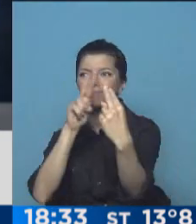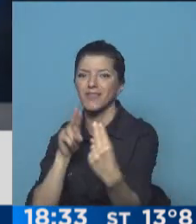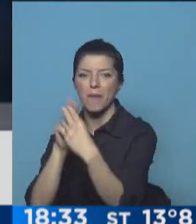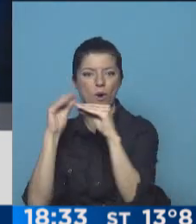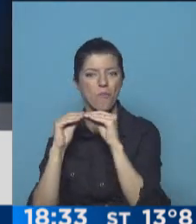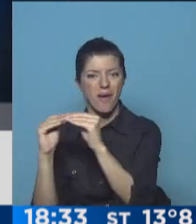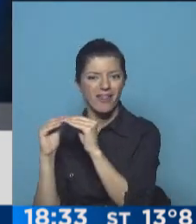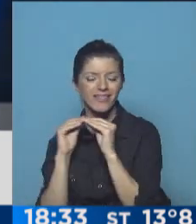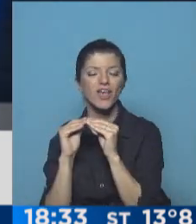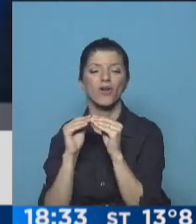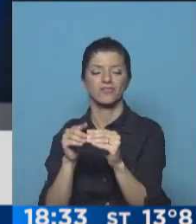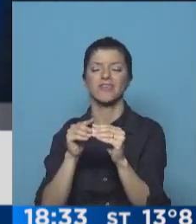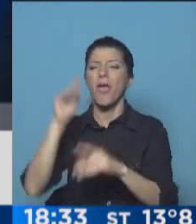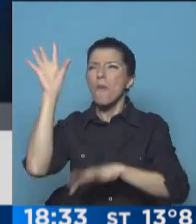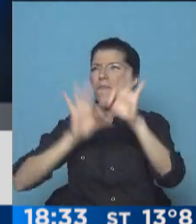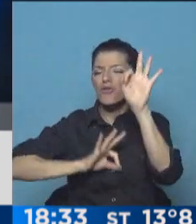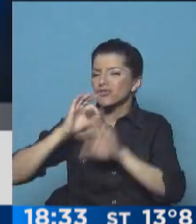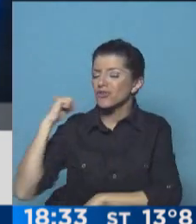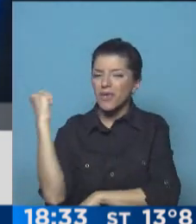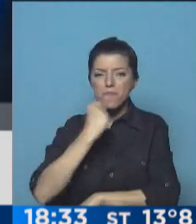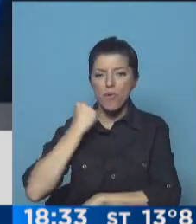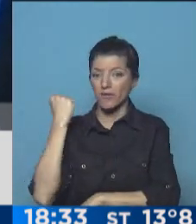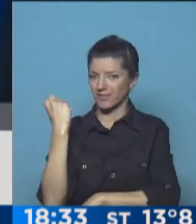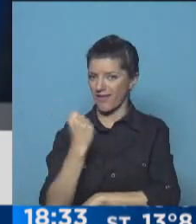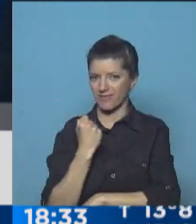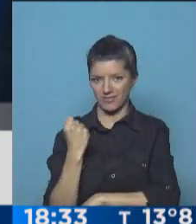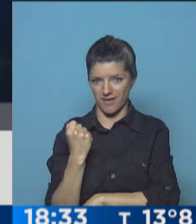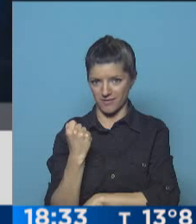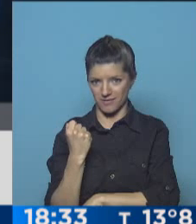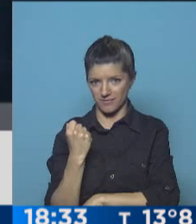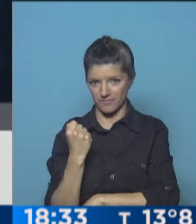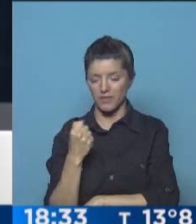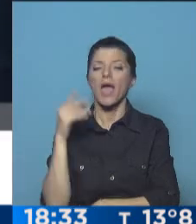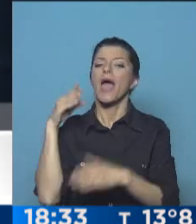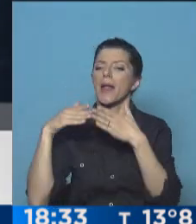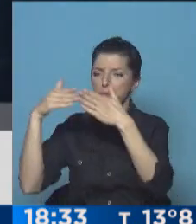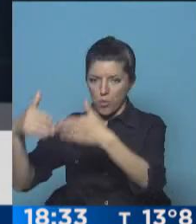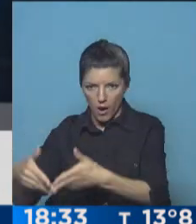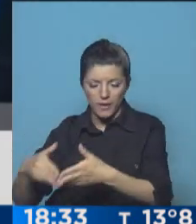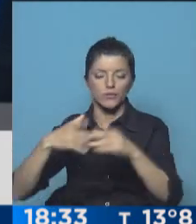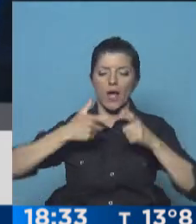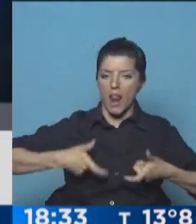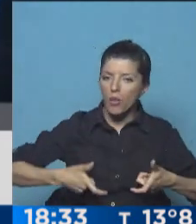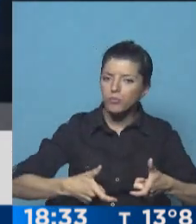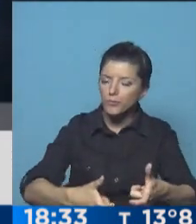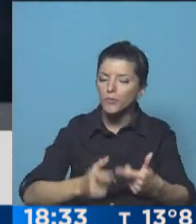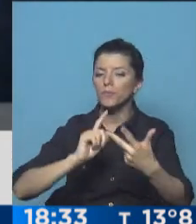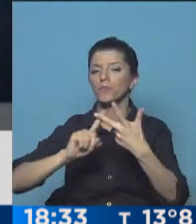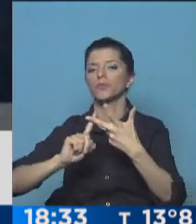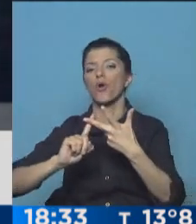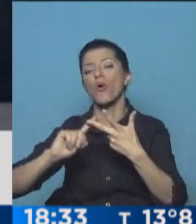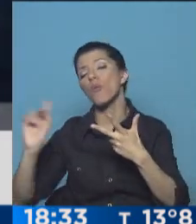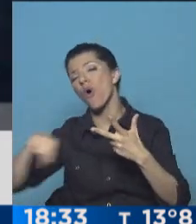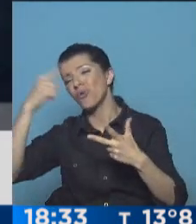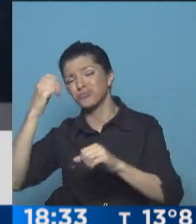los proyectos históricos de siempre, que como el puerto, como el acueducto, como tantas otras obras